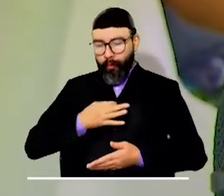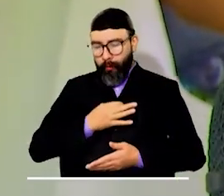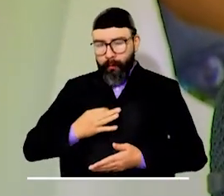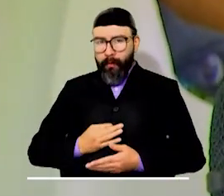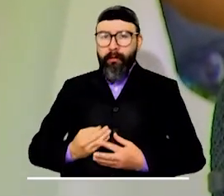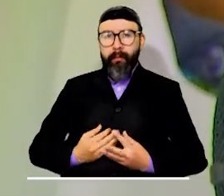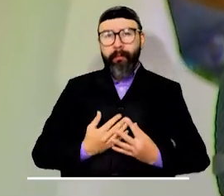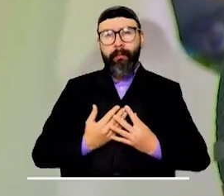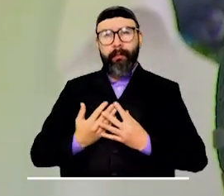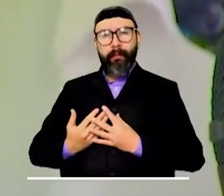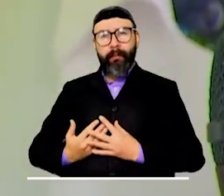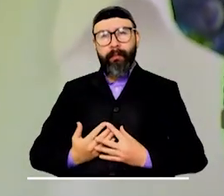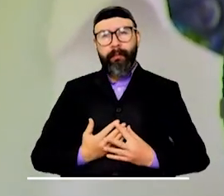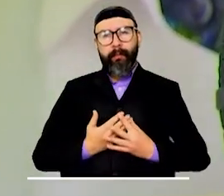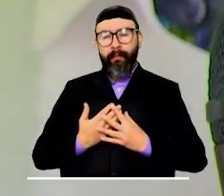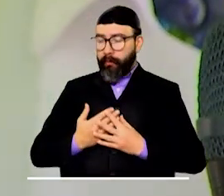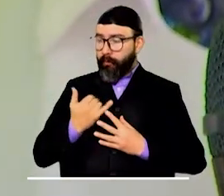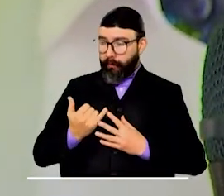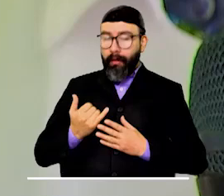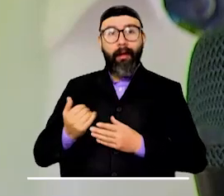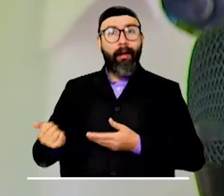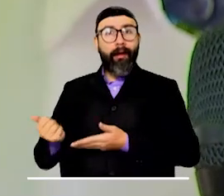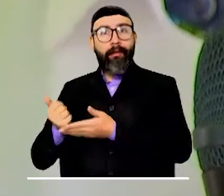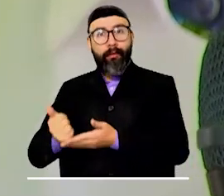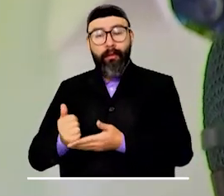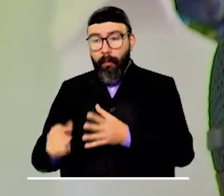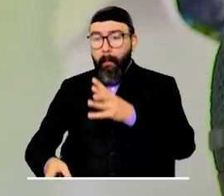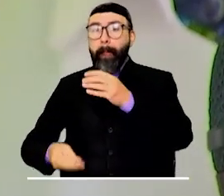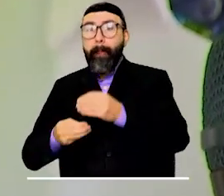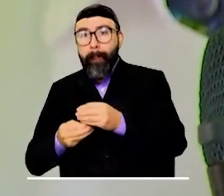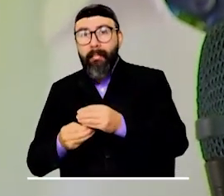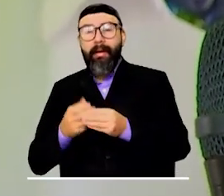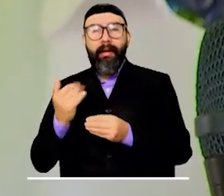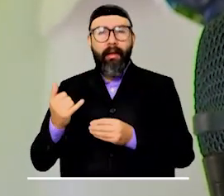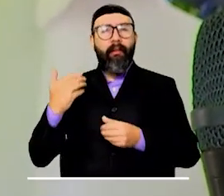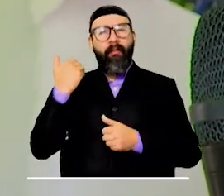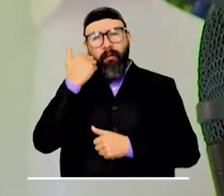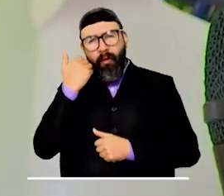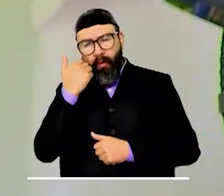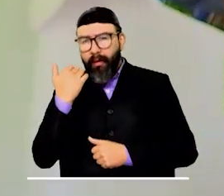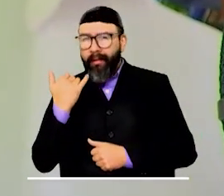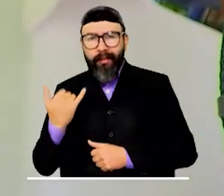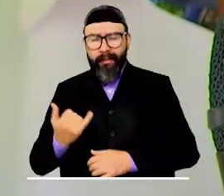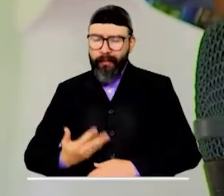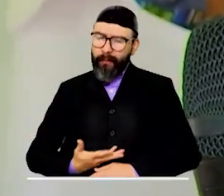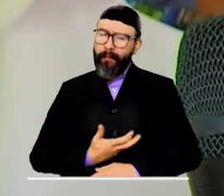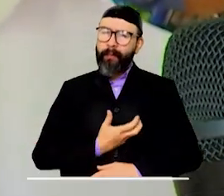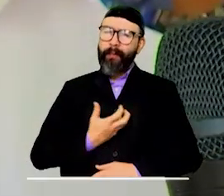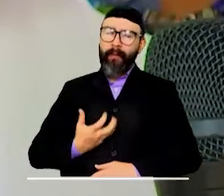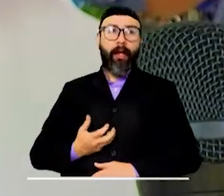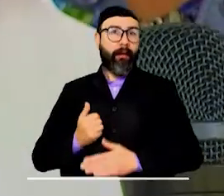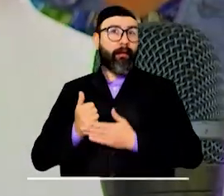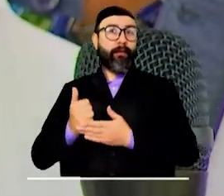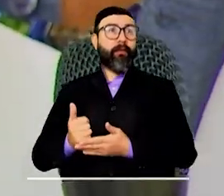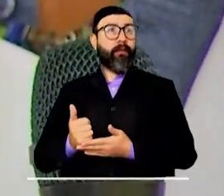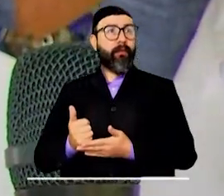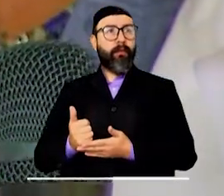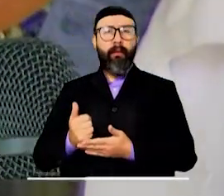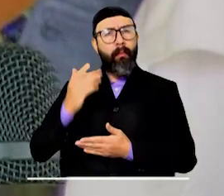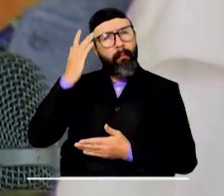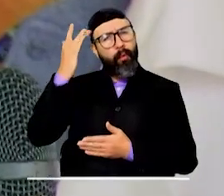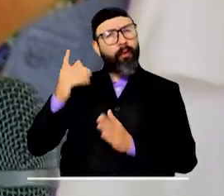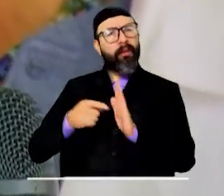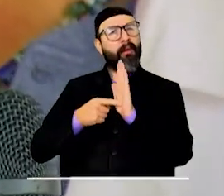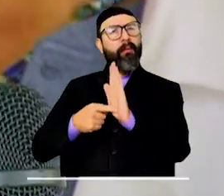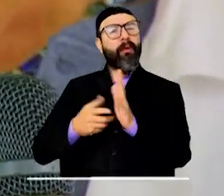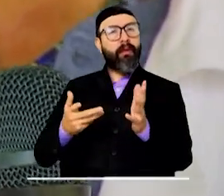el manejo de del complemento de la enfermedad gástrica. ¿Por qué yo muestro esto? Porque es que me cansé de